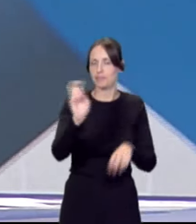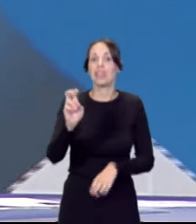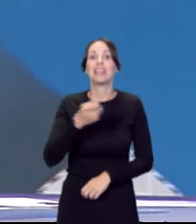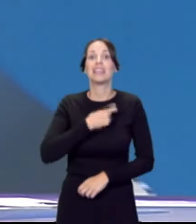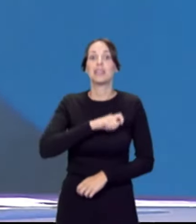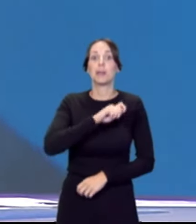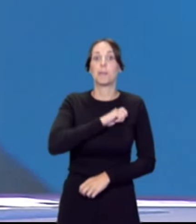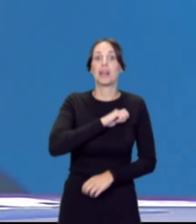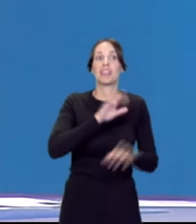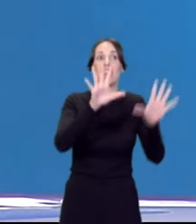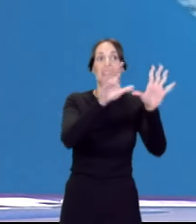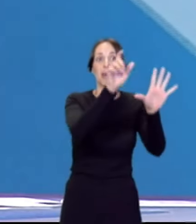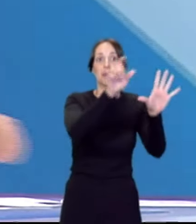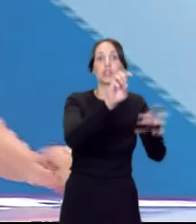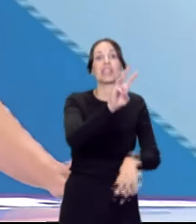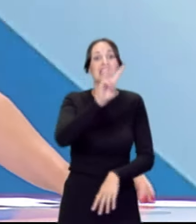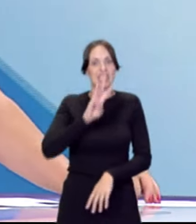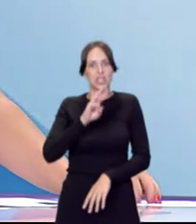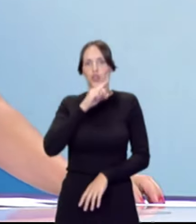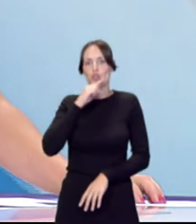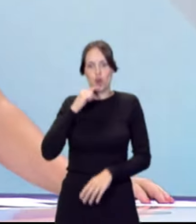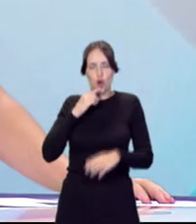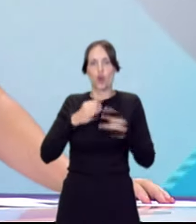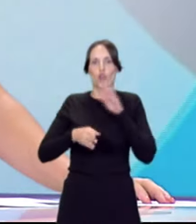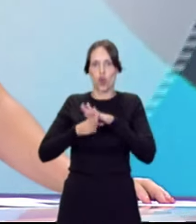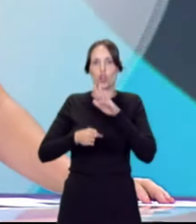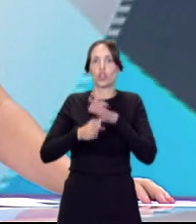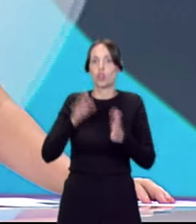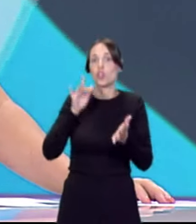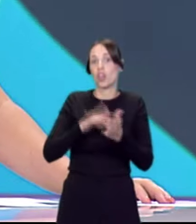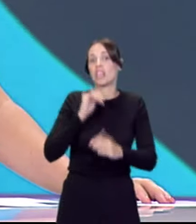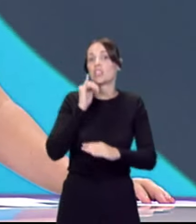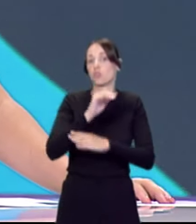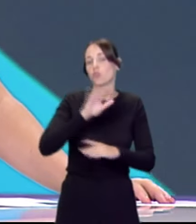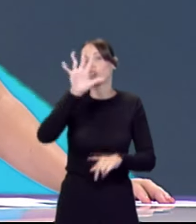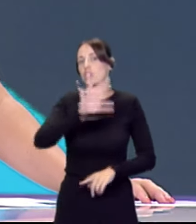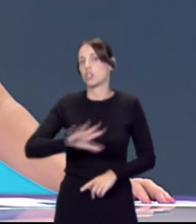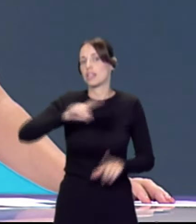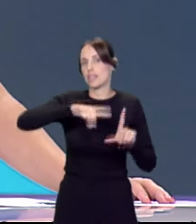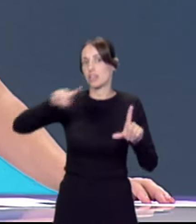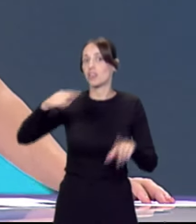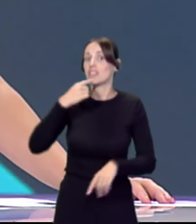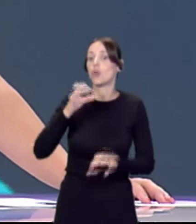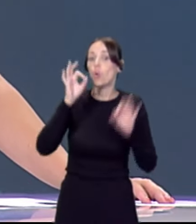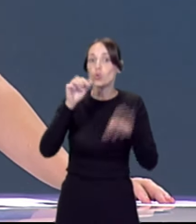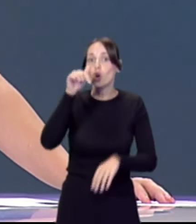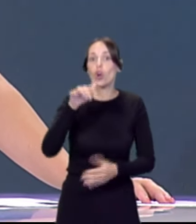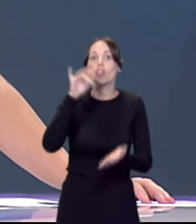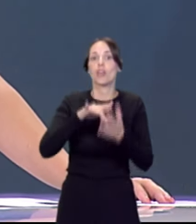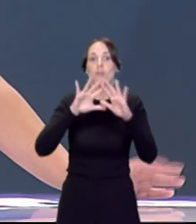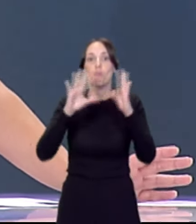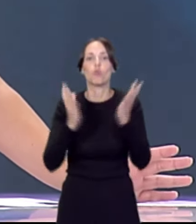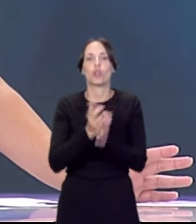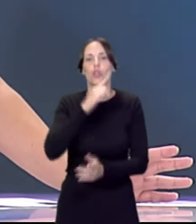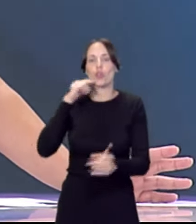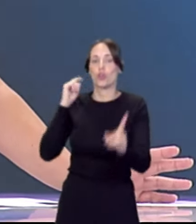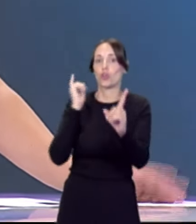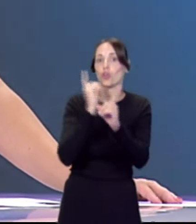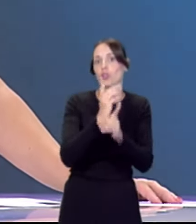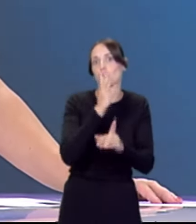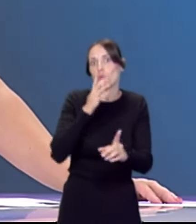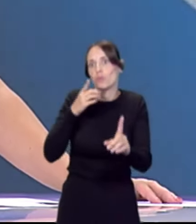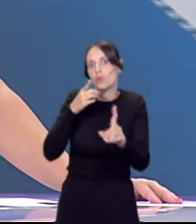personas sufre dolor crónico, según el Instituto Nacional de Estadística. Y precisamente hoy se celebra el Día Mundial contra el Dolor, con el propósito de